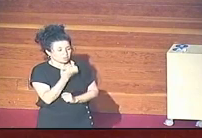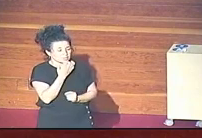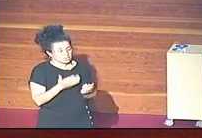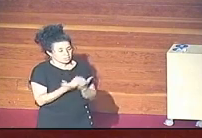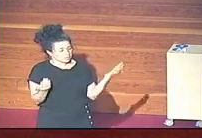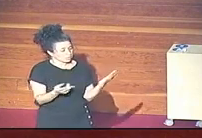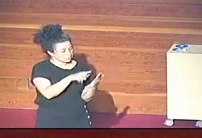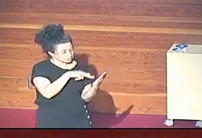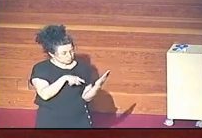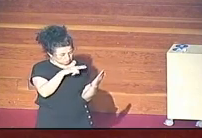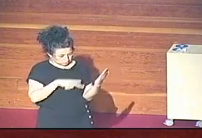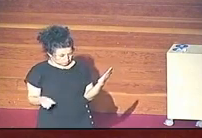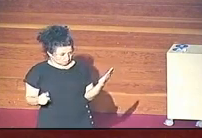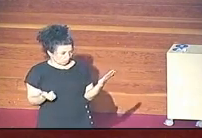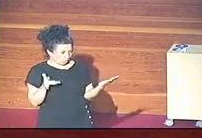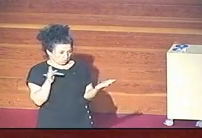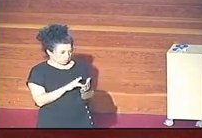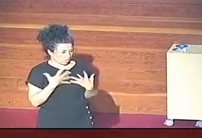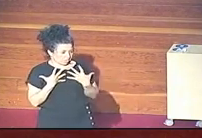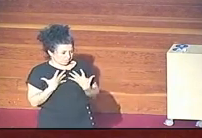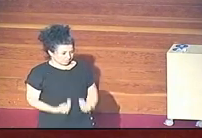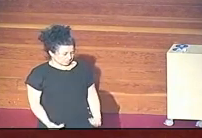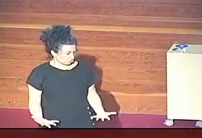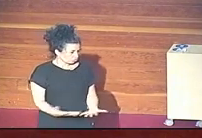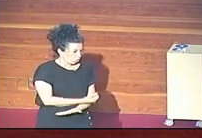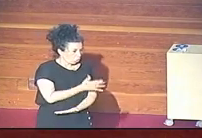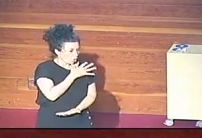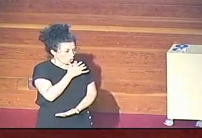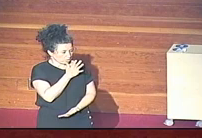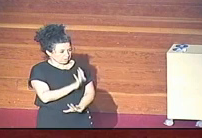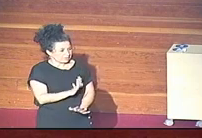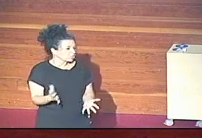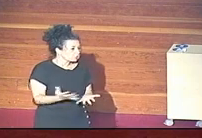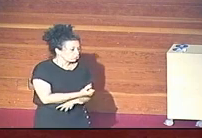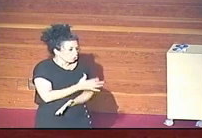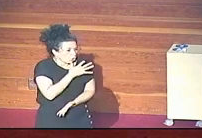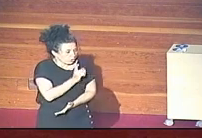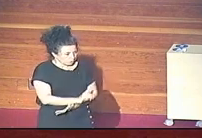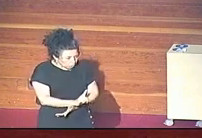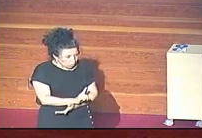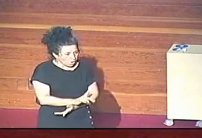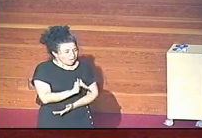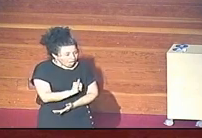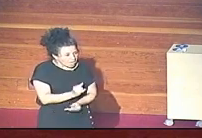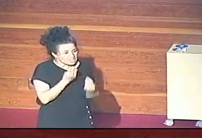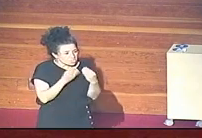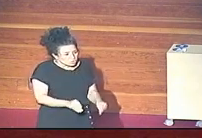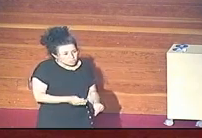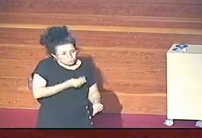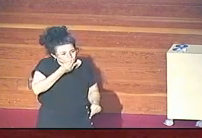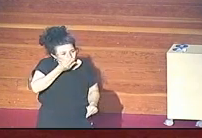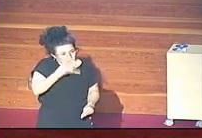periódico pues nos vamos a deprimir de que todo está tan mal bueno pues no todo está tan mal y hay muy buenas historias muy buenas para